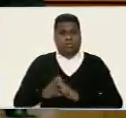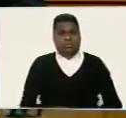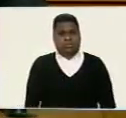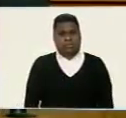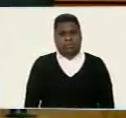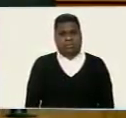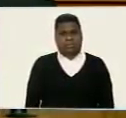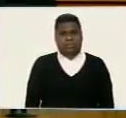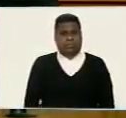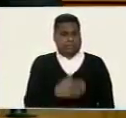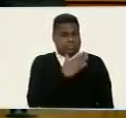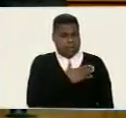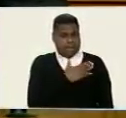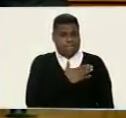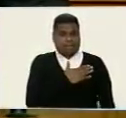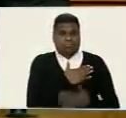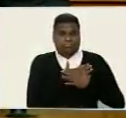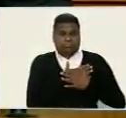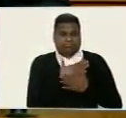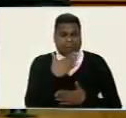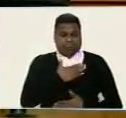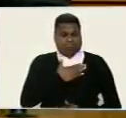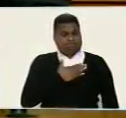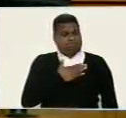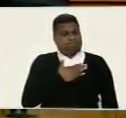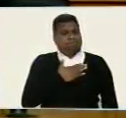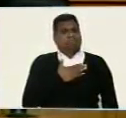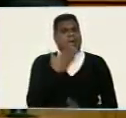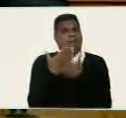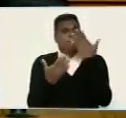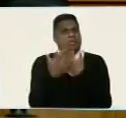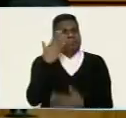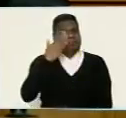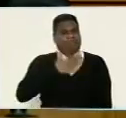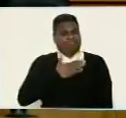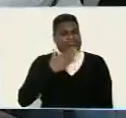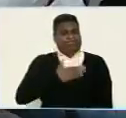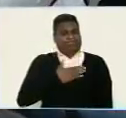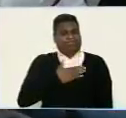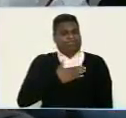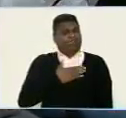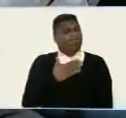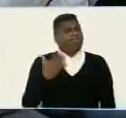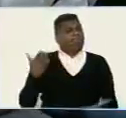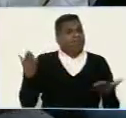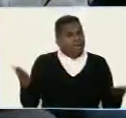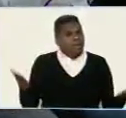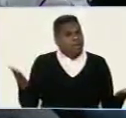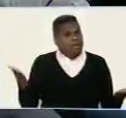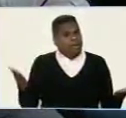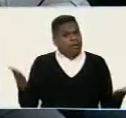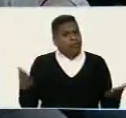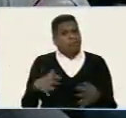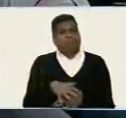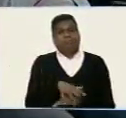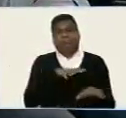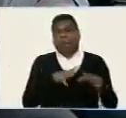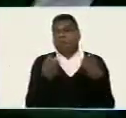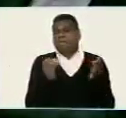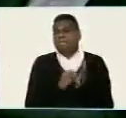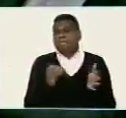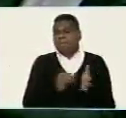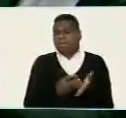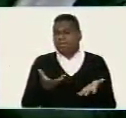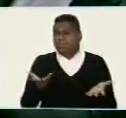Pongámonos la mano en el pecho. Pongámonos la mano en el pecho. La mayoría de las veces ha sido